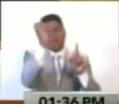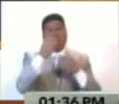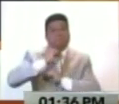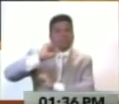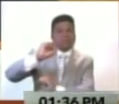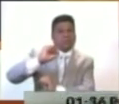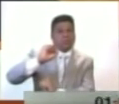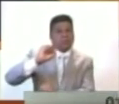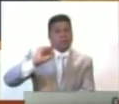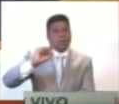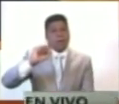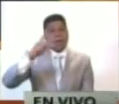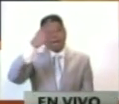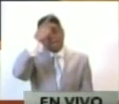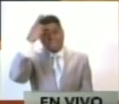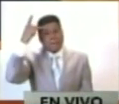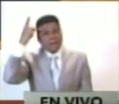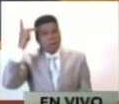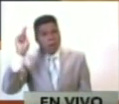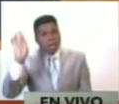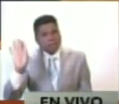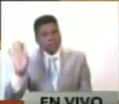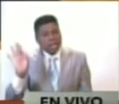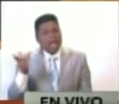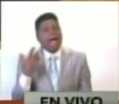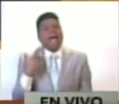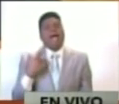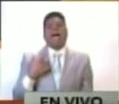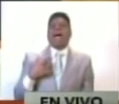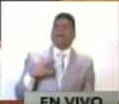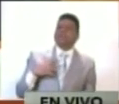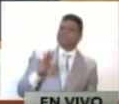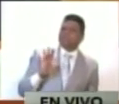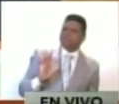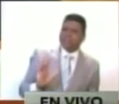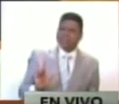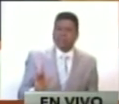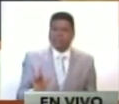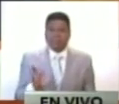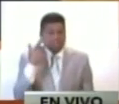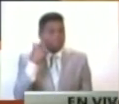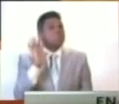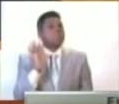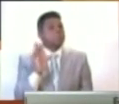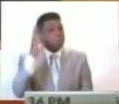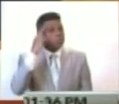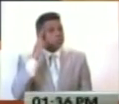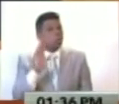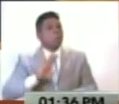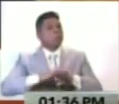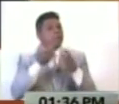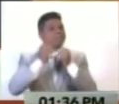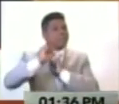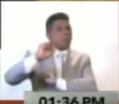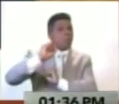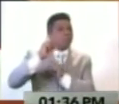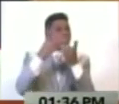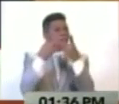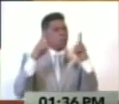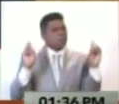Paraguay. Tiene sentido, ¿no? Cuando hablamos de democracia, tiene sentido que lo rechace.